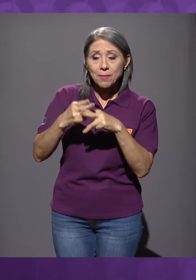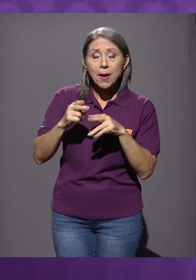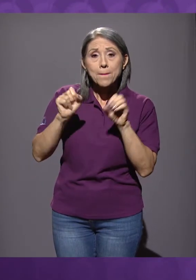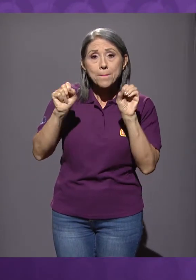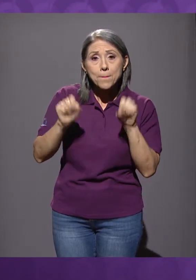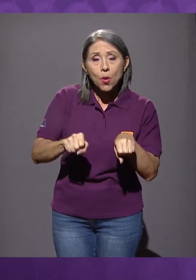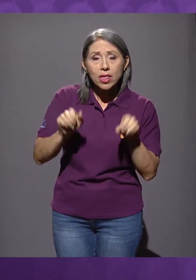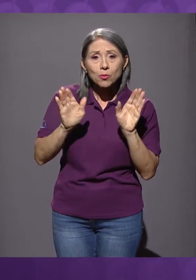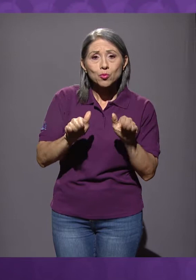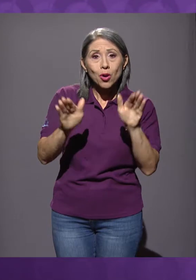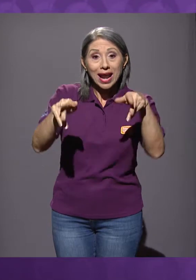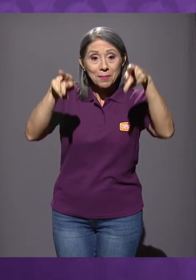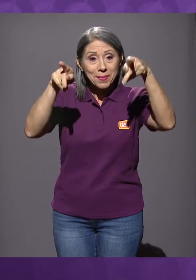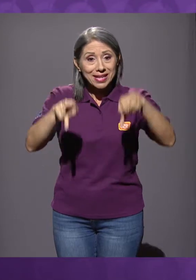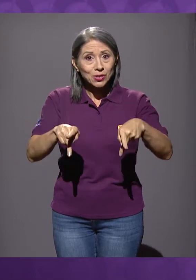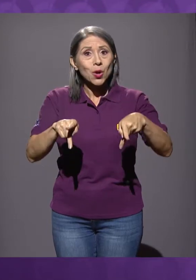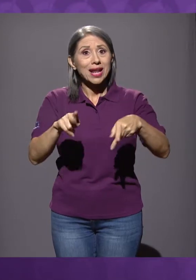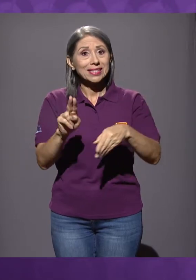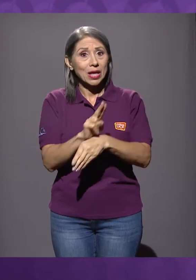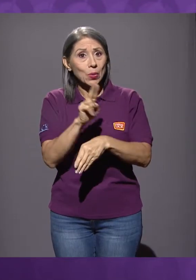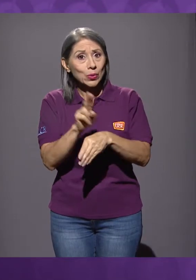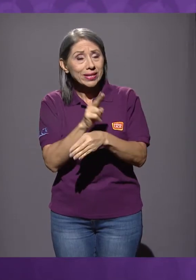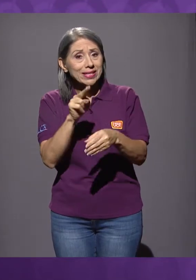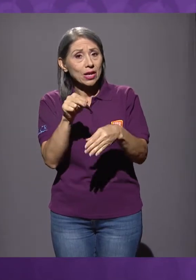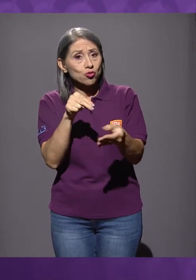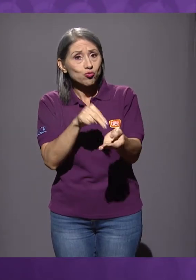con personas usuarias del hospital psiquiátrico,